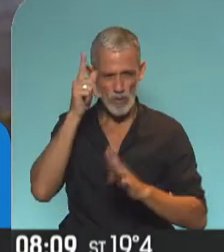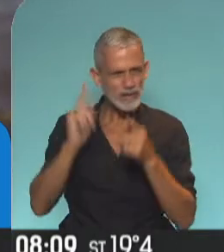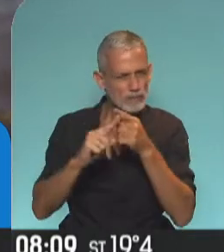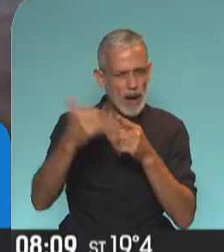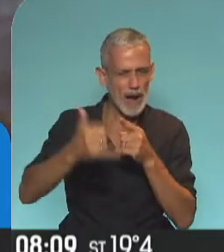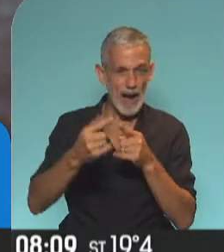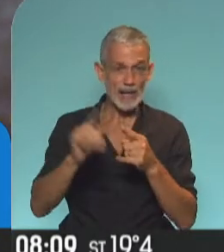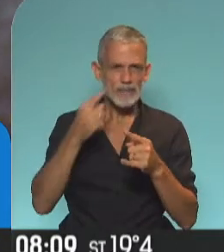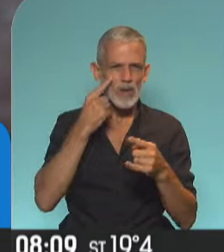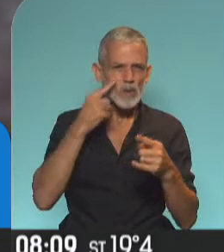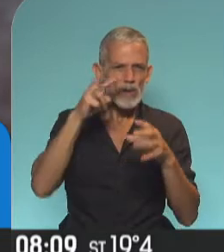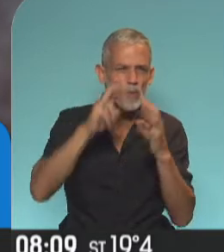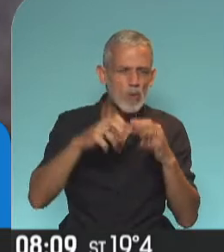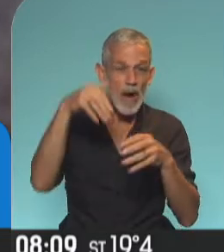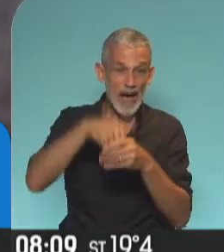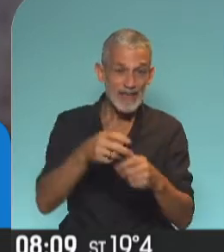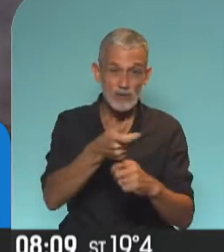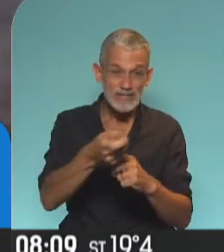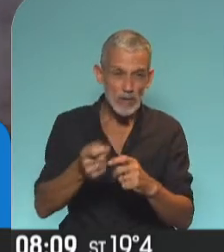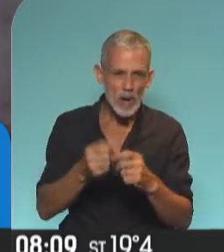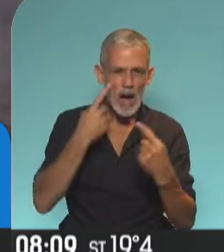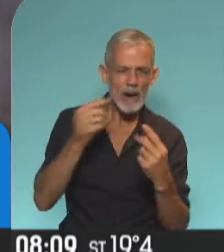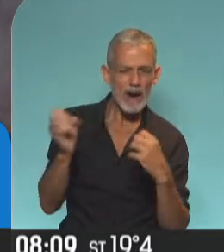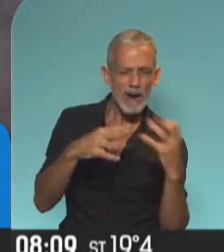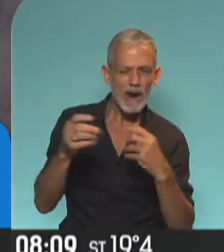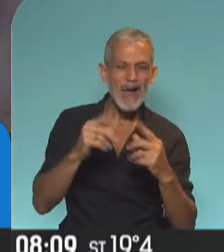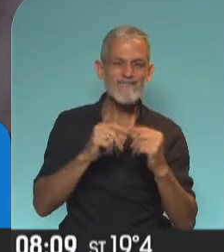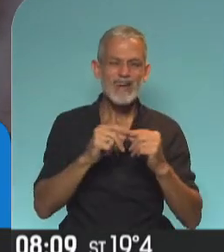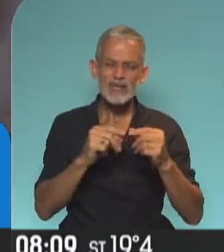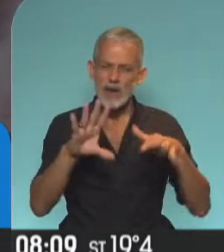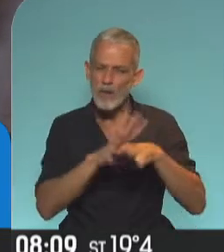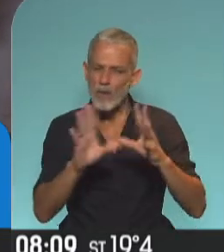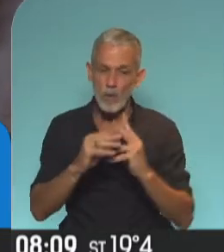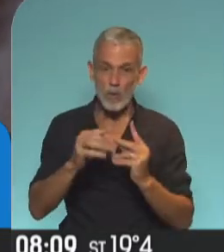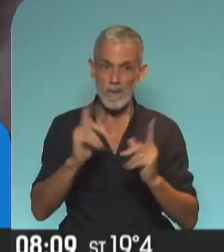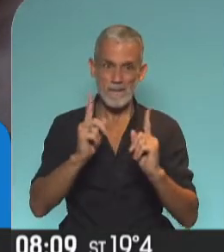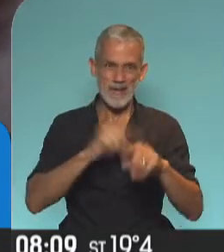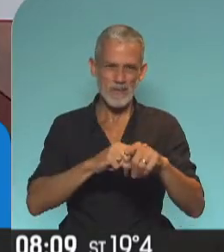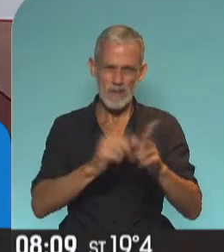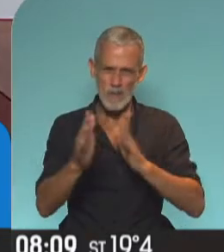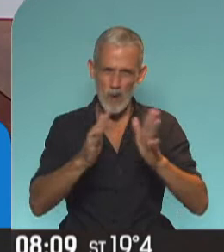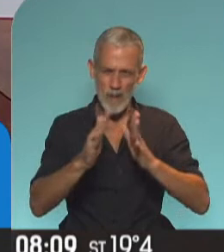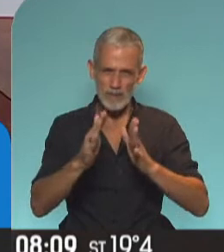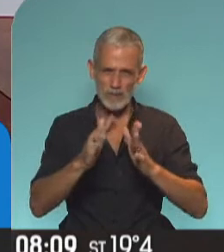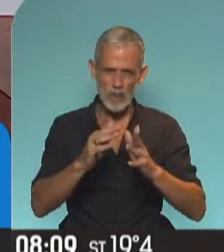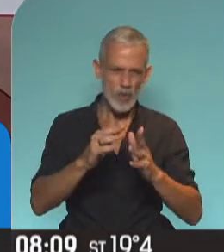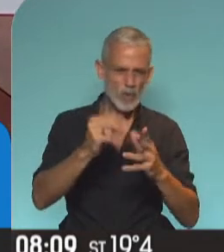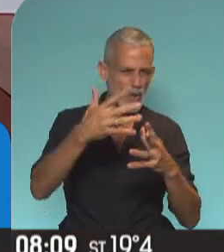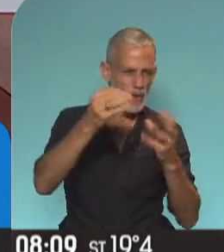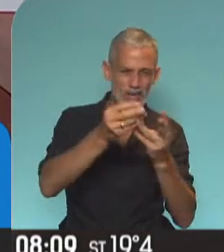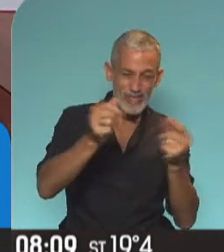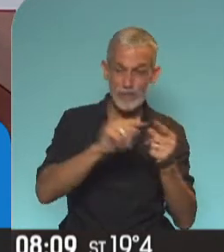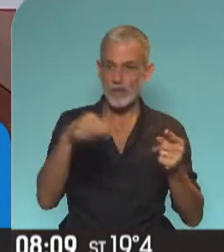del peritaje de esos teléfonos, de los intercambios en las fechas coincidentes con la desaparición y posterior muerte de